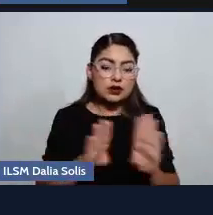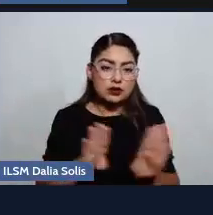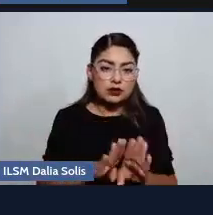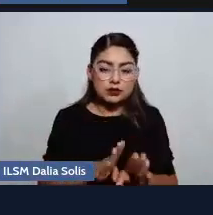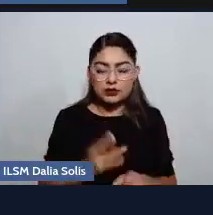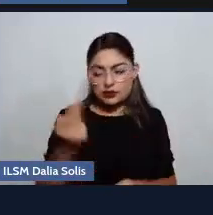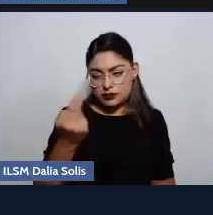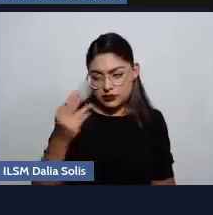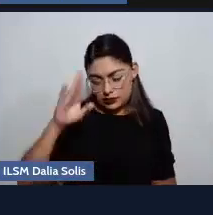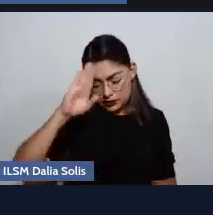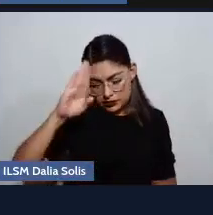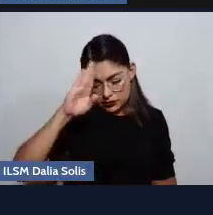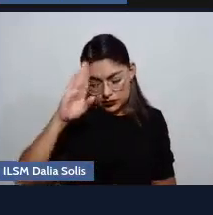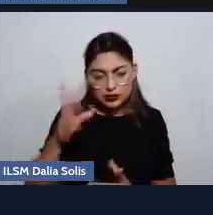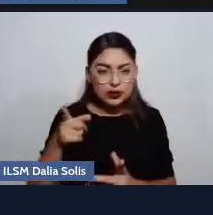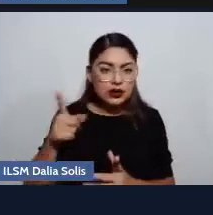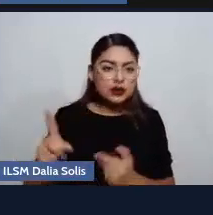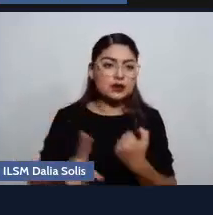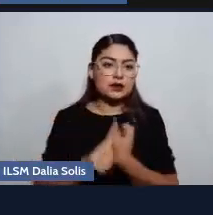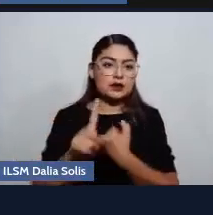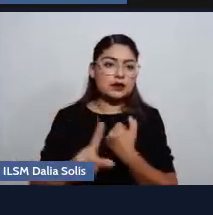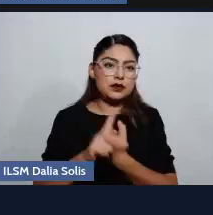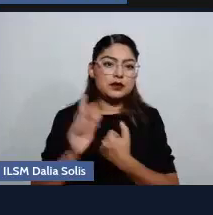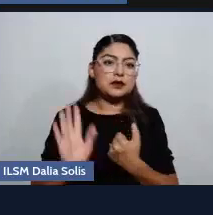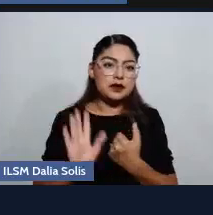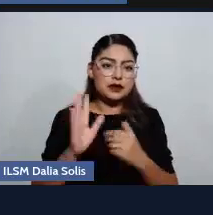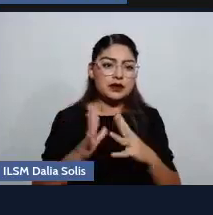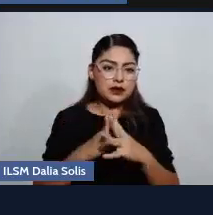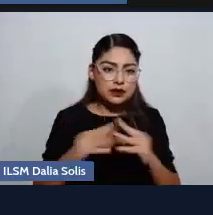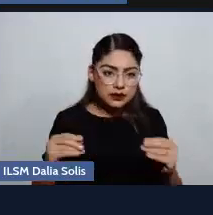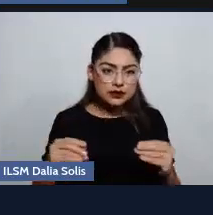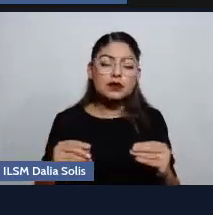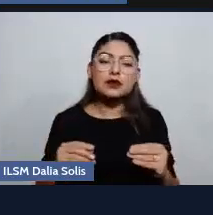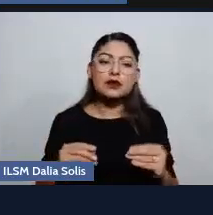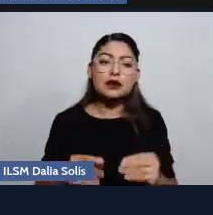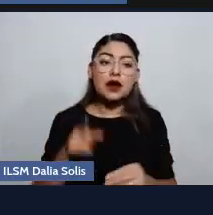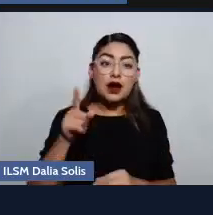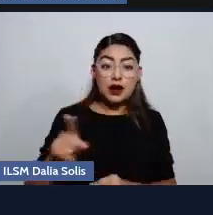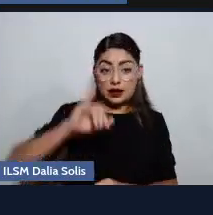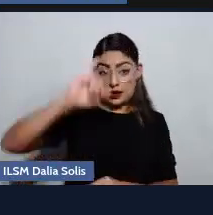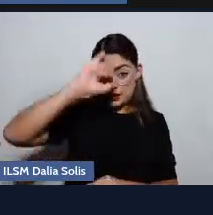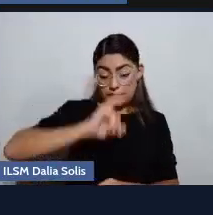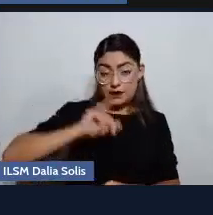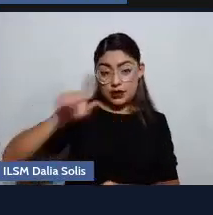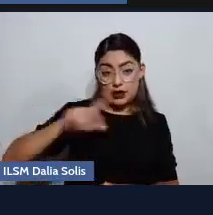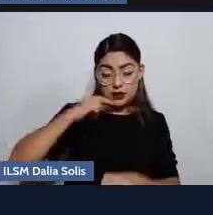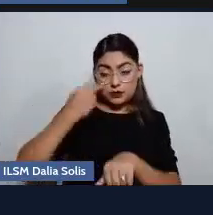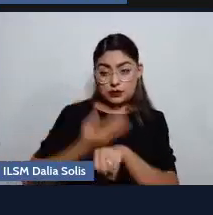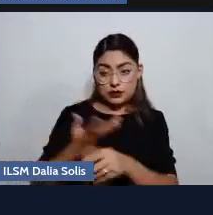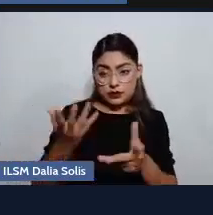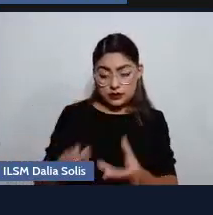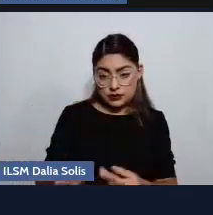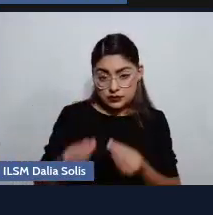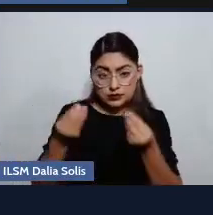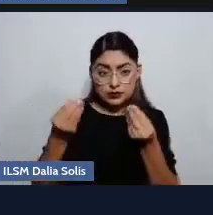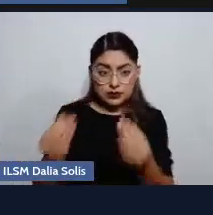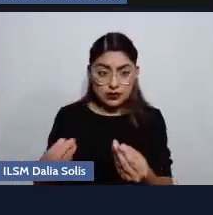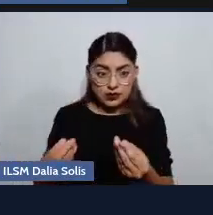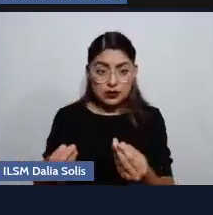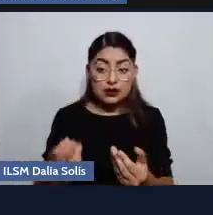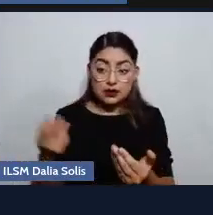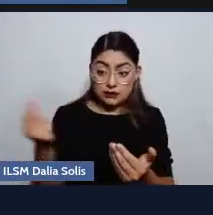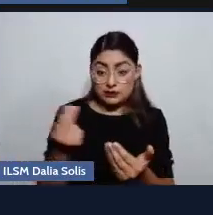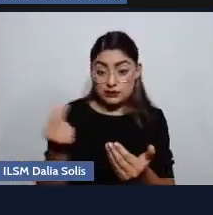mismo jefe patrón te debería de proporcionar, son condiciones mínimas que debería de tener un